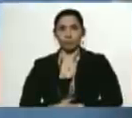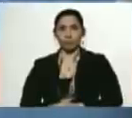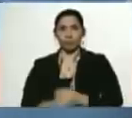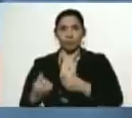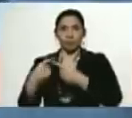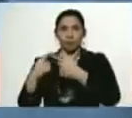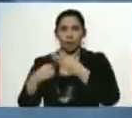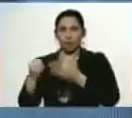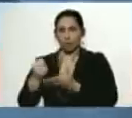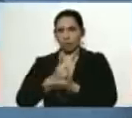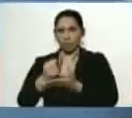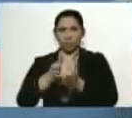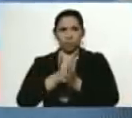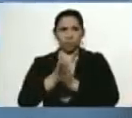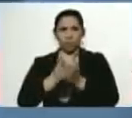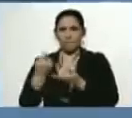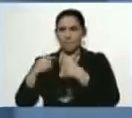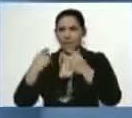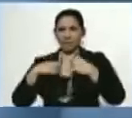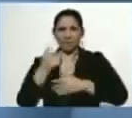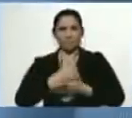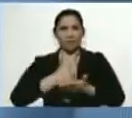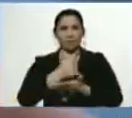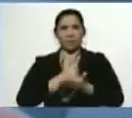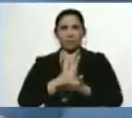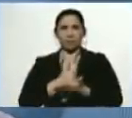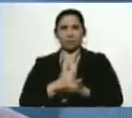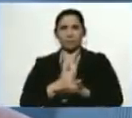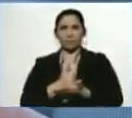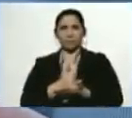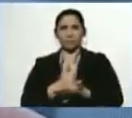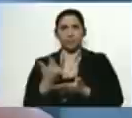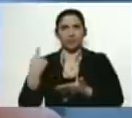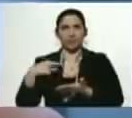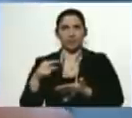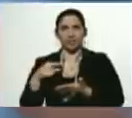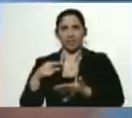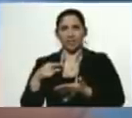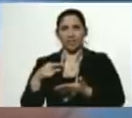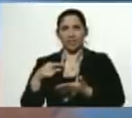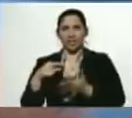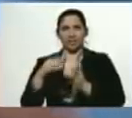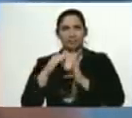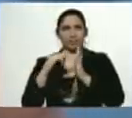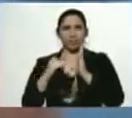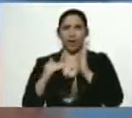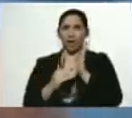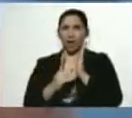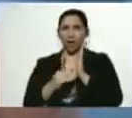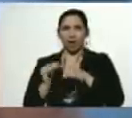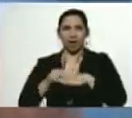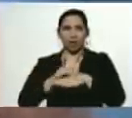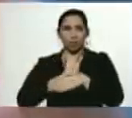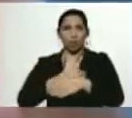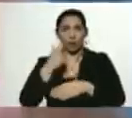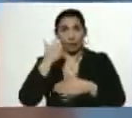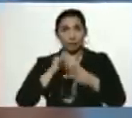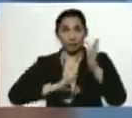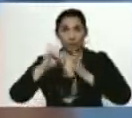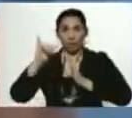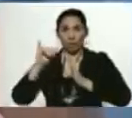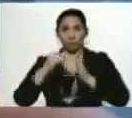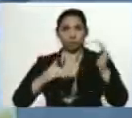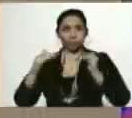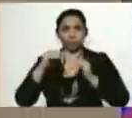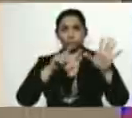las otras soluciones que se expenden en el mercado comercial tienen una concentración muy baja de alcohol. Este no, este tiene una concentración de alcohol por